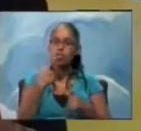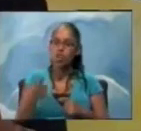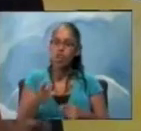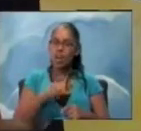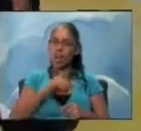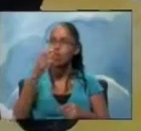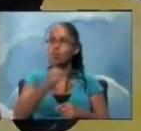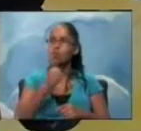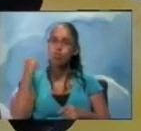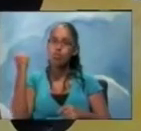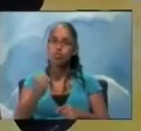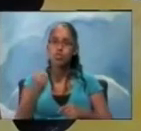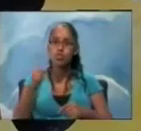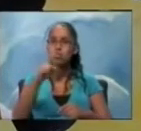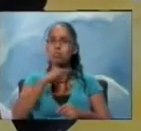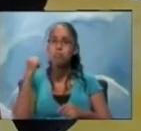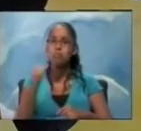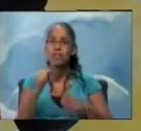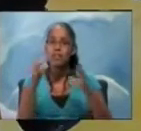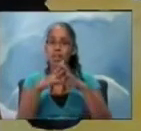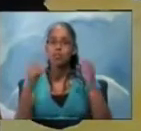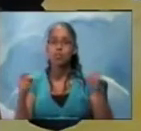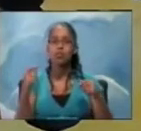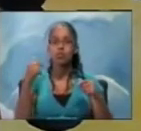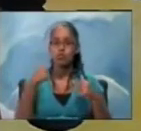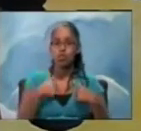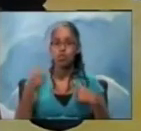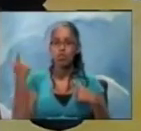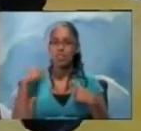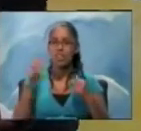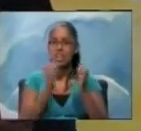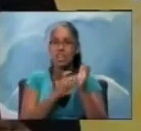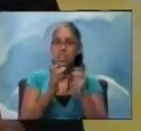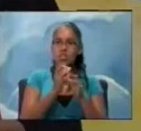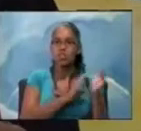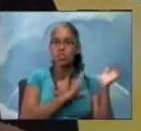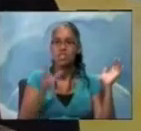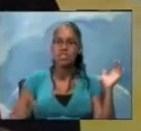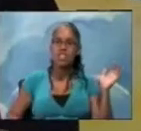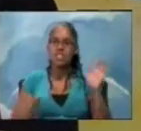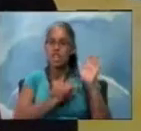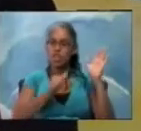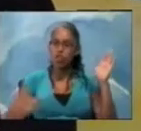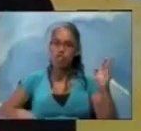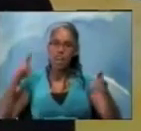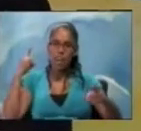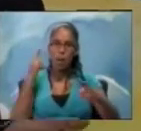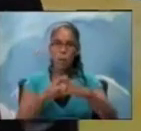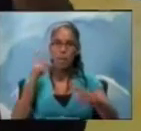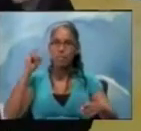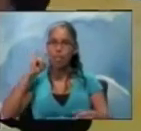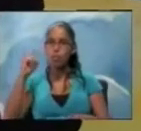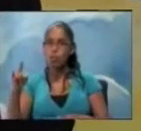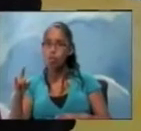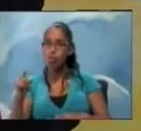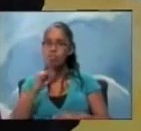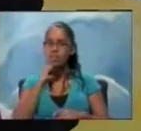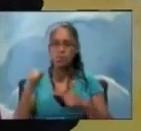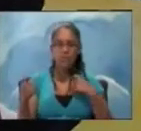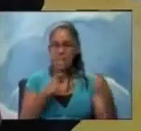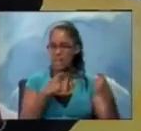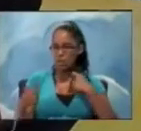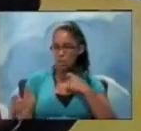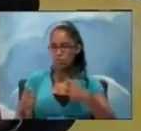todos. Pero ya yo tenía a Jesucristo. Y yo le dije: que el Señor te reprenda, demonio. Era una lucha